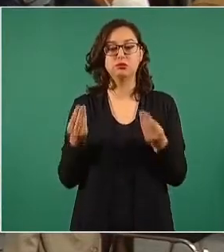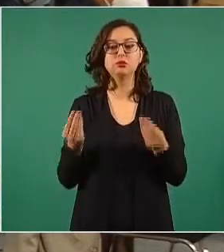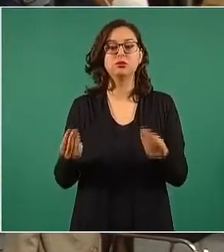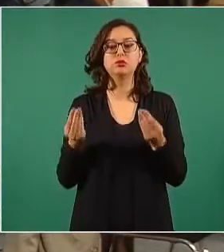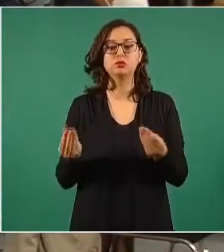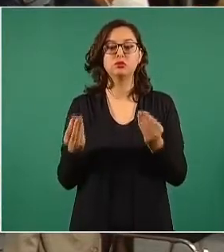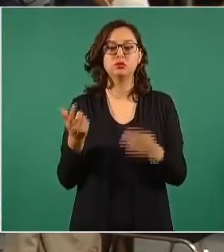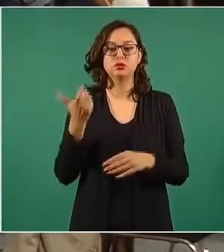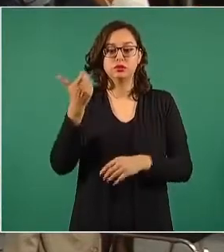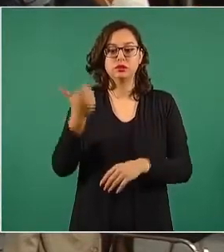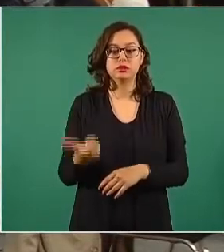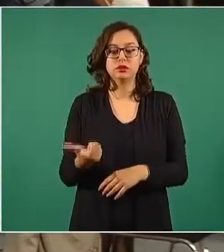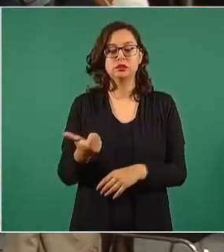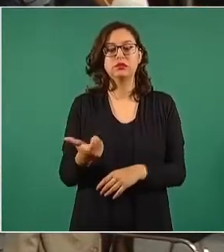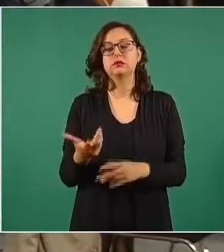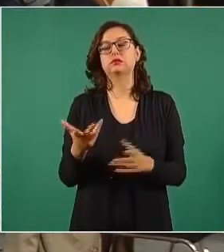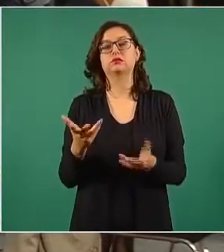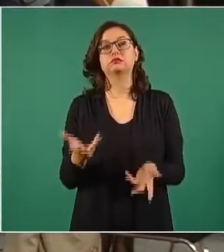está llegando al